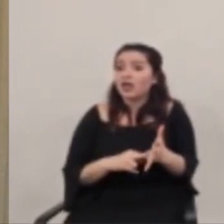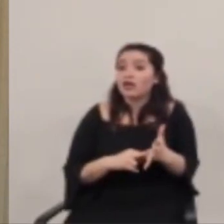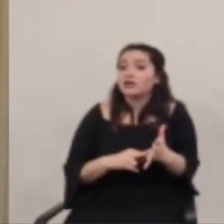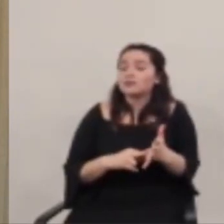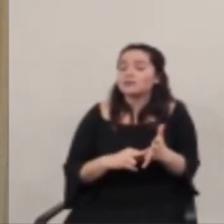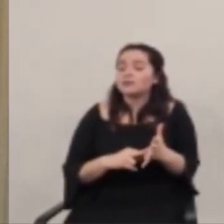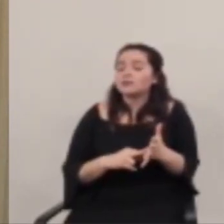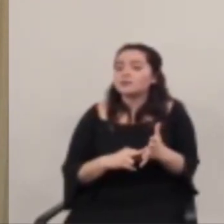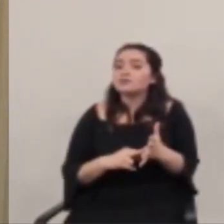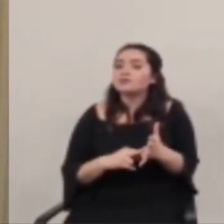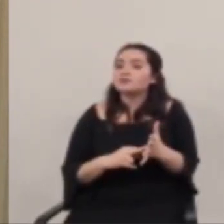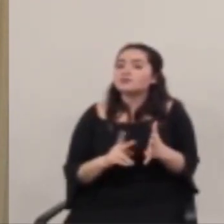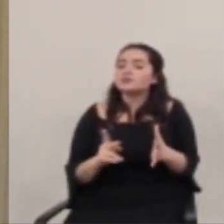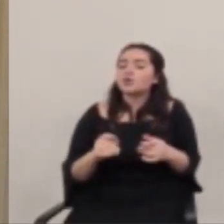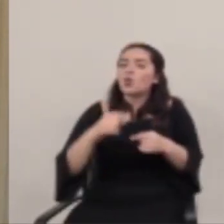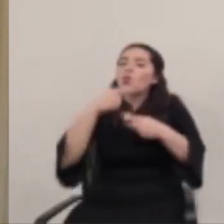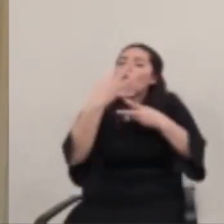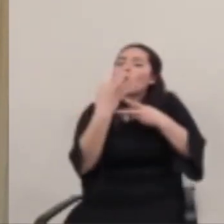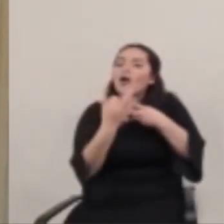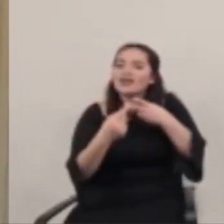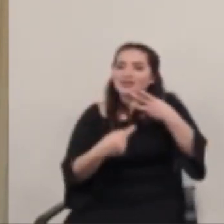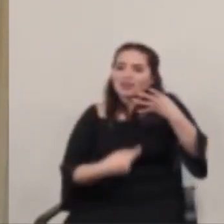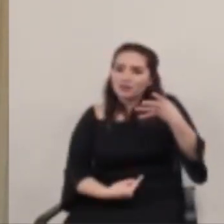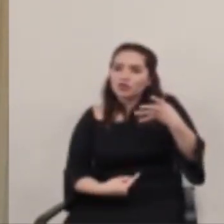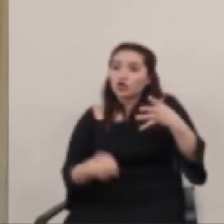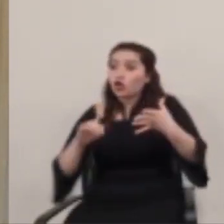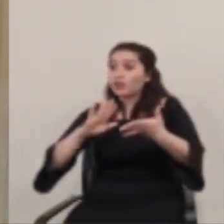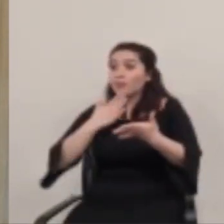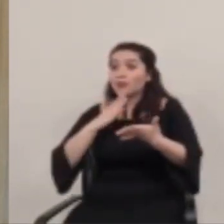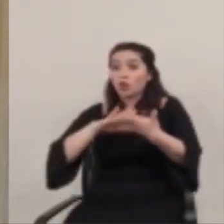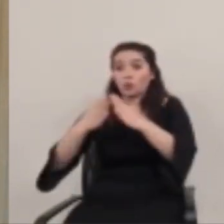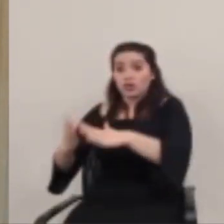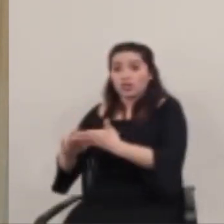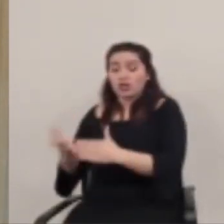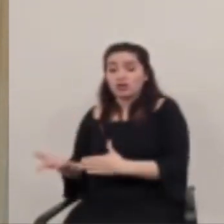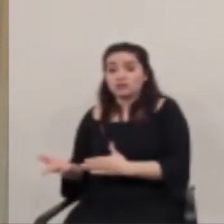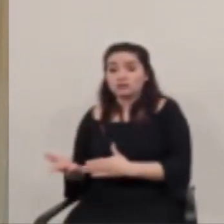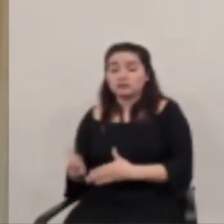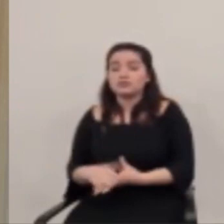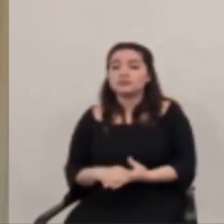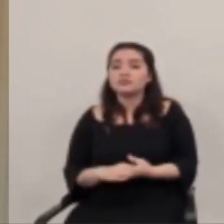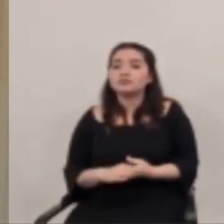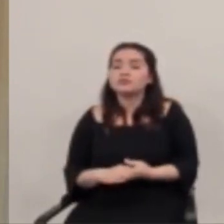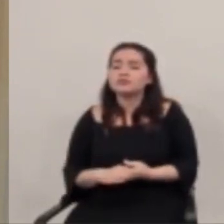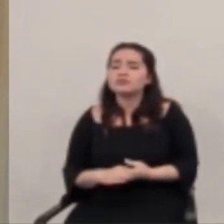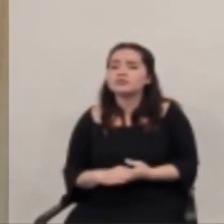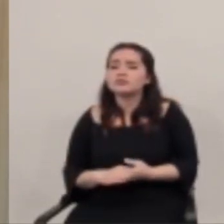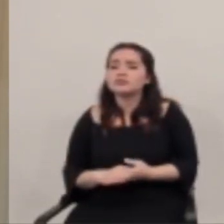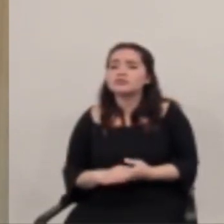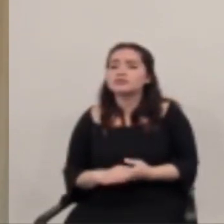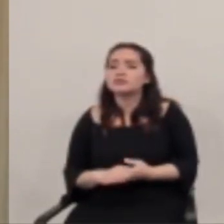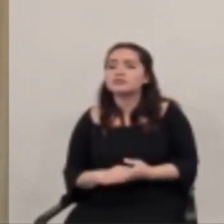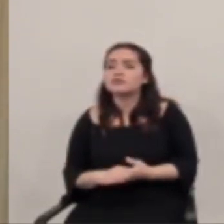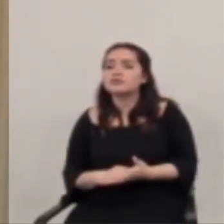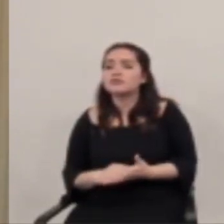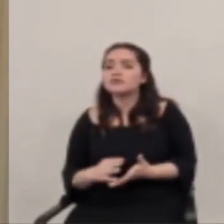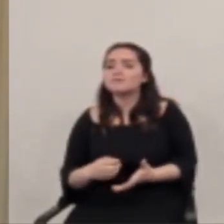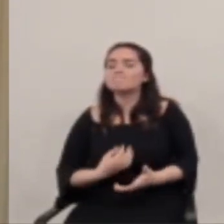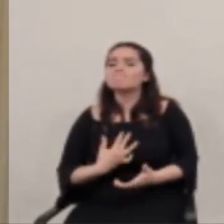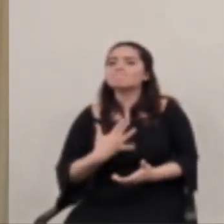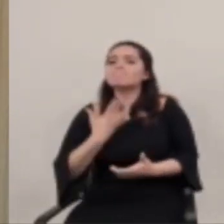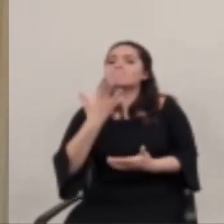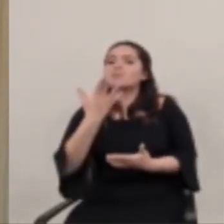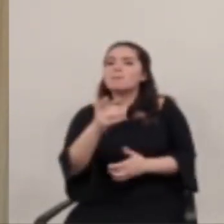trataba de pensar, son cuantitativos, son cualitativos, y elegí otra vía, es que son de la espiritualidad de las